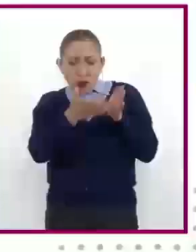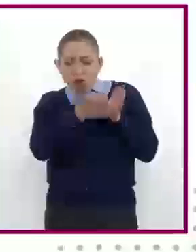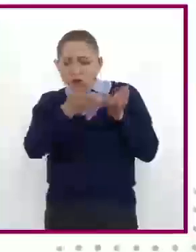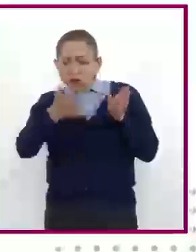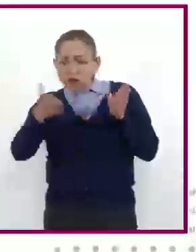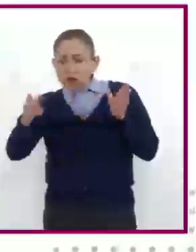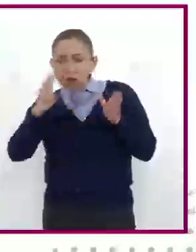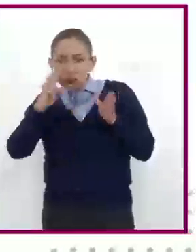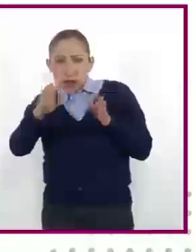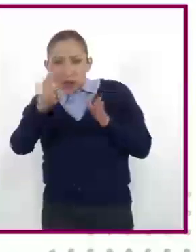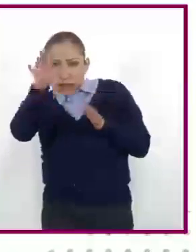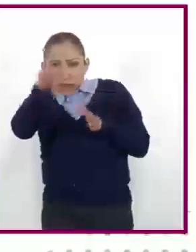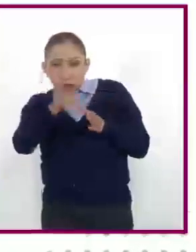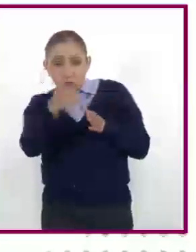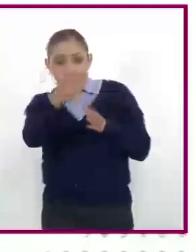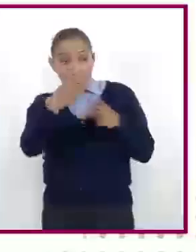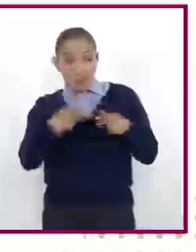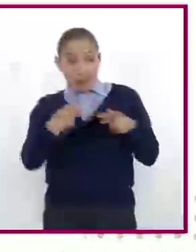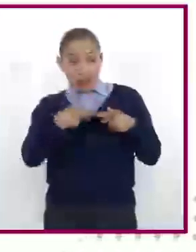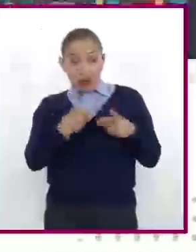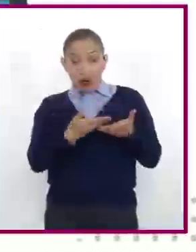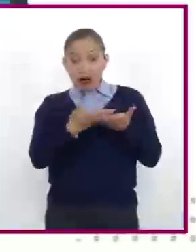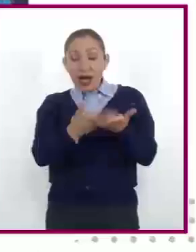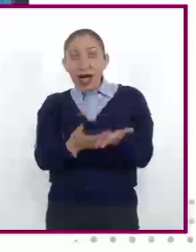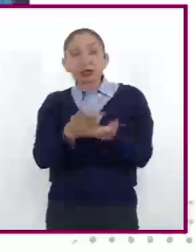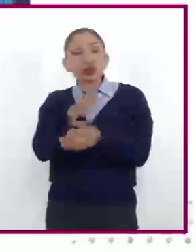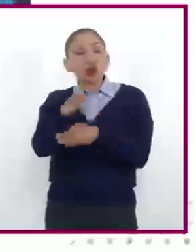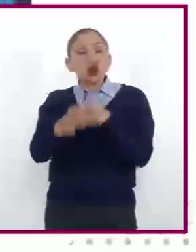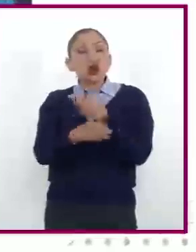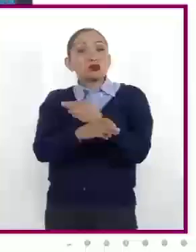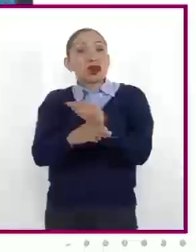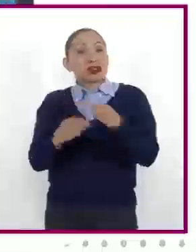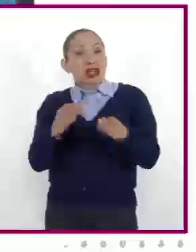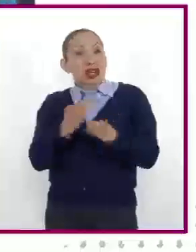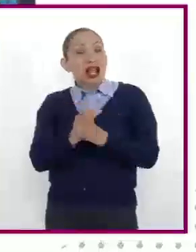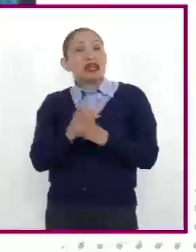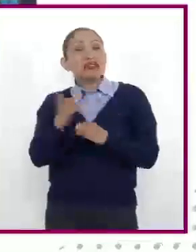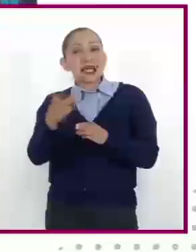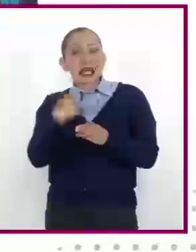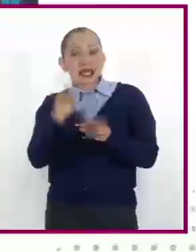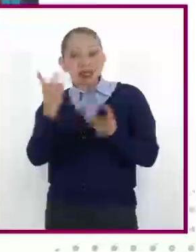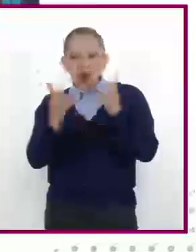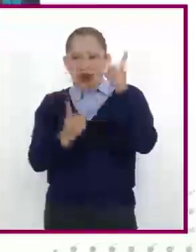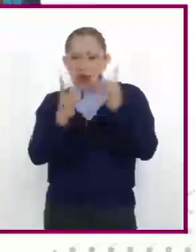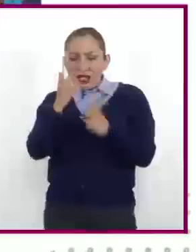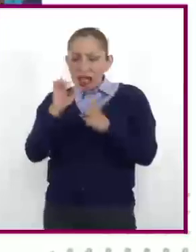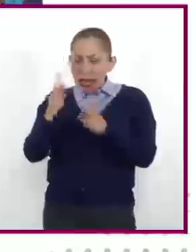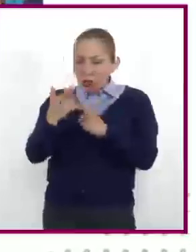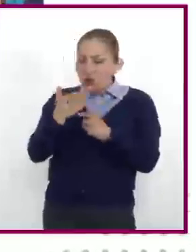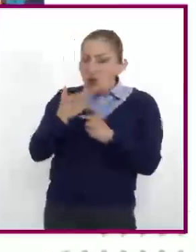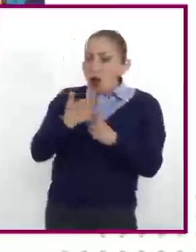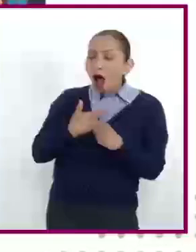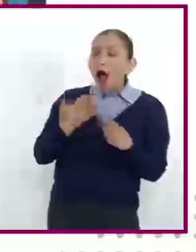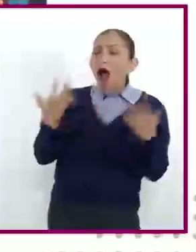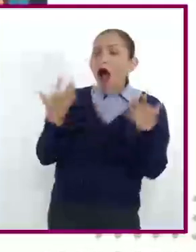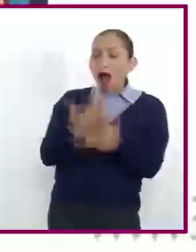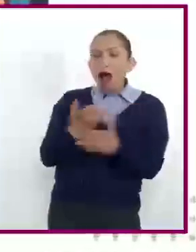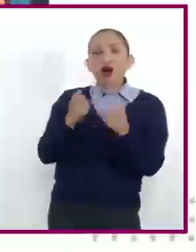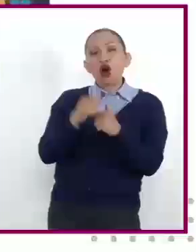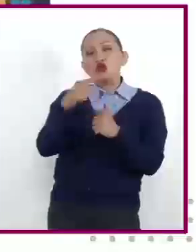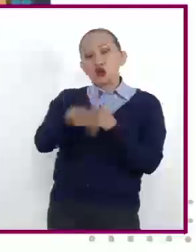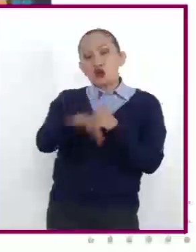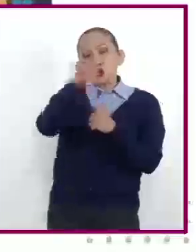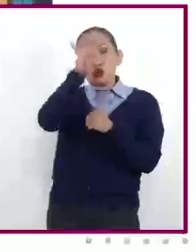por objeto poner al alcance de una persona los recursos y materiales que dan respuesta a sus preguntas o necesidades mediante